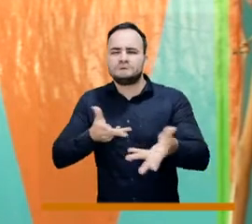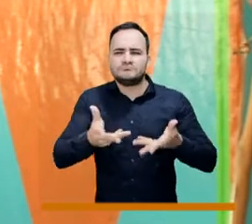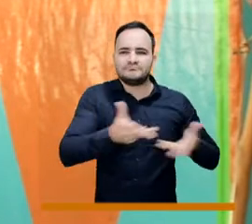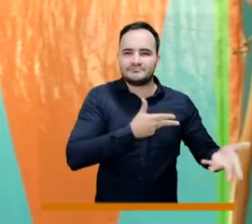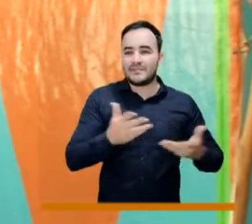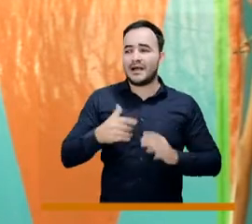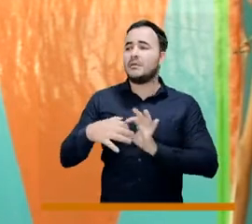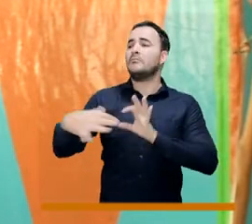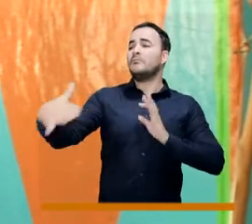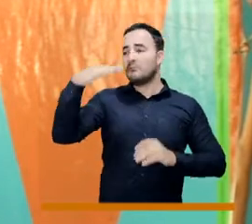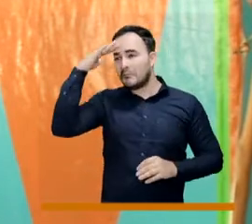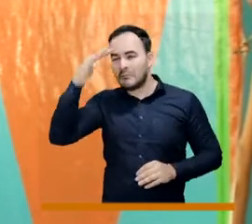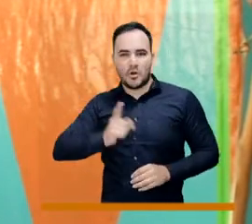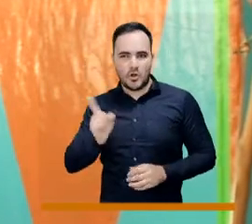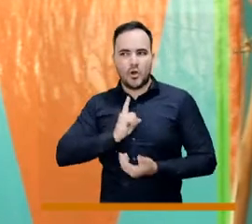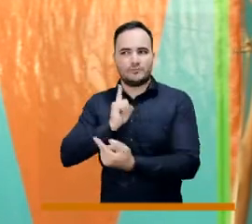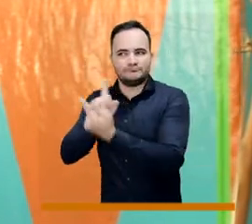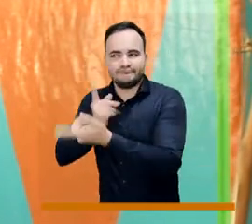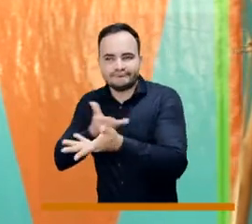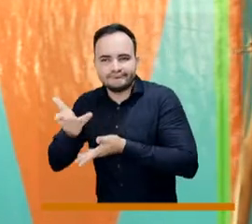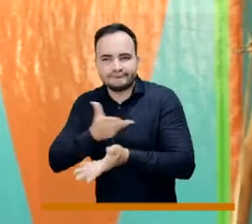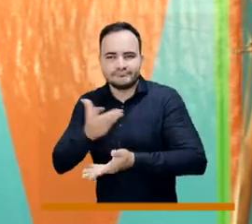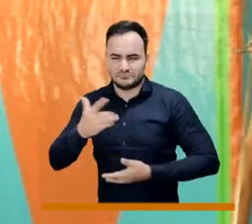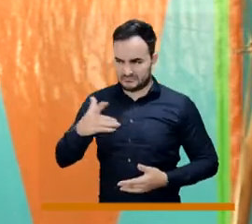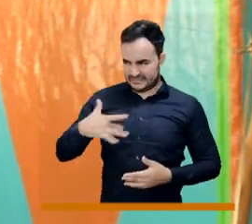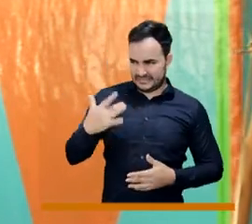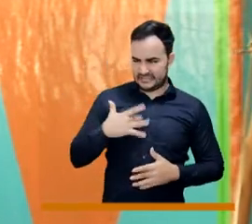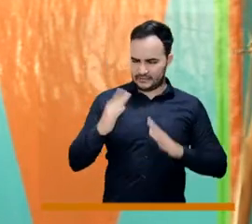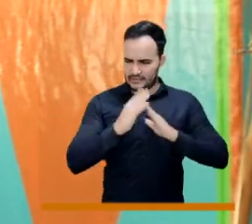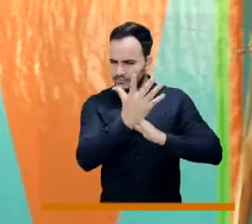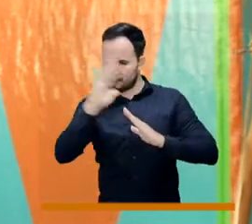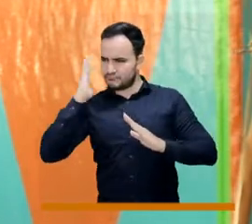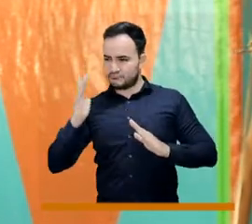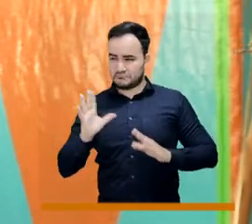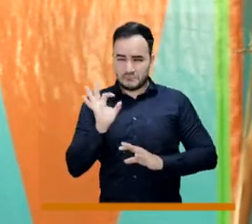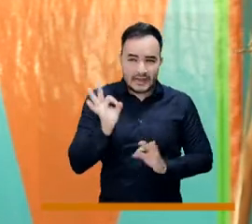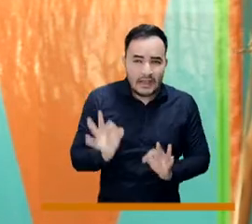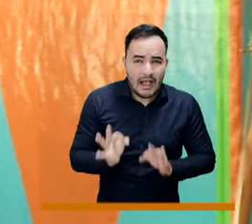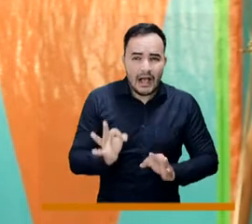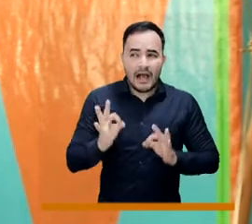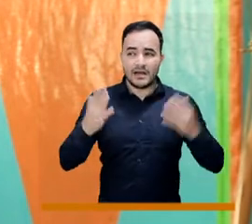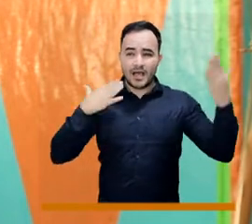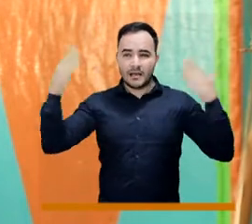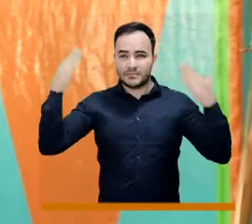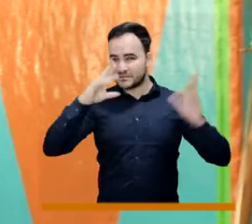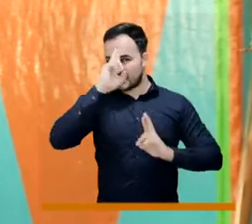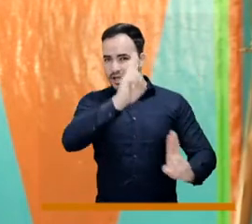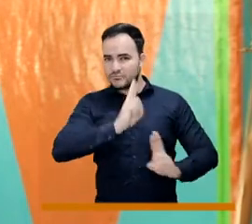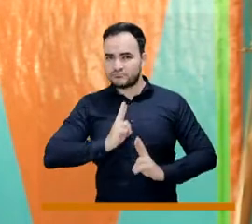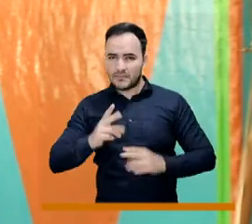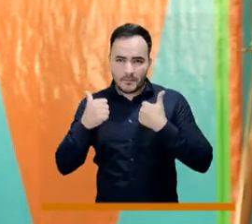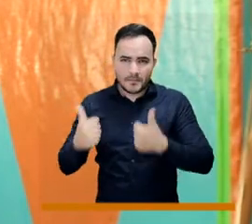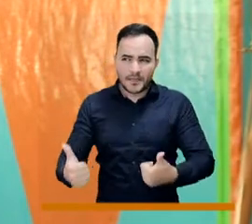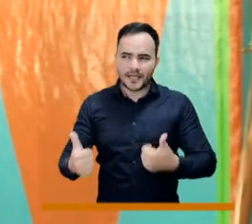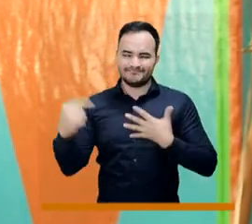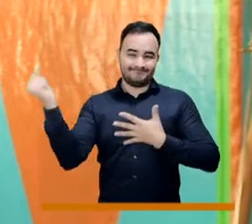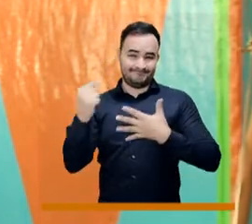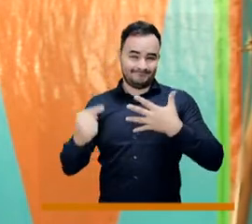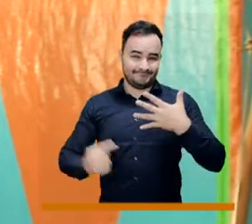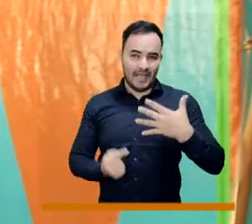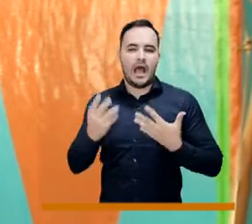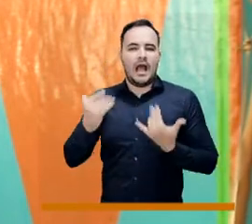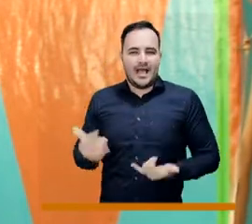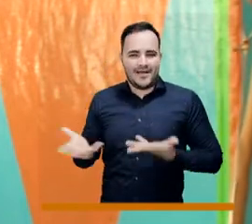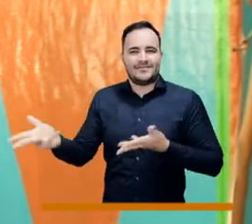esa ruralidad realmente existe, si existe una vida campesina, si ello es así o no y por qué y cuál es